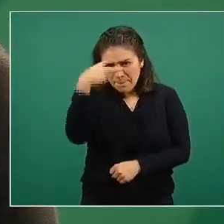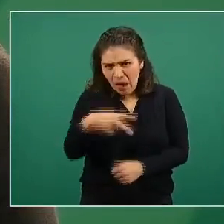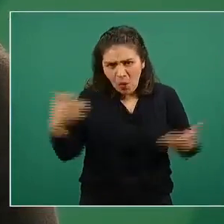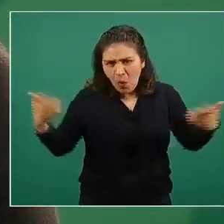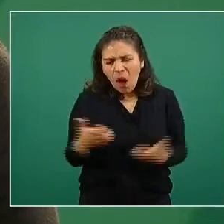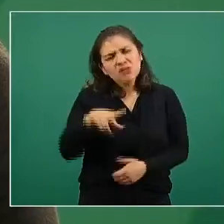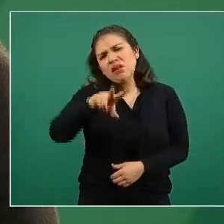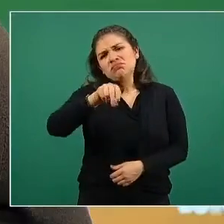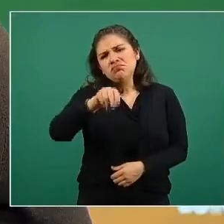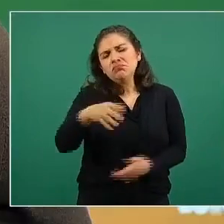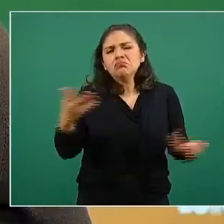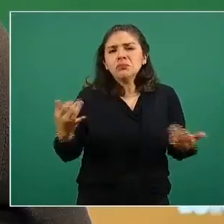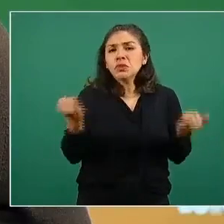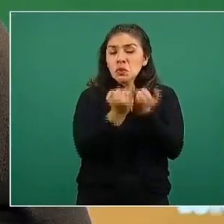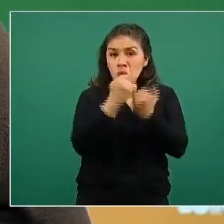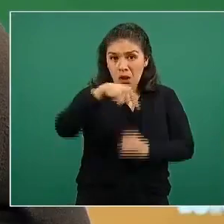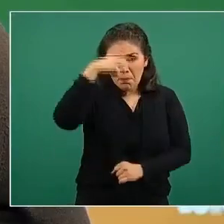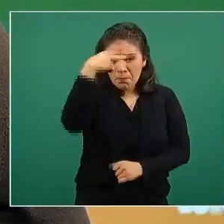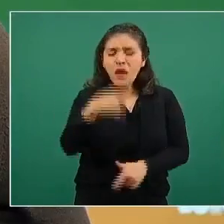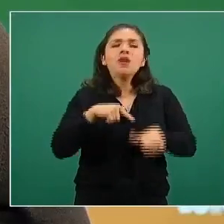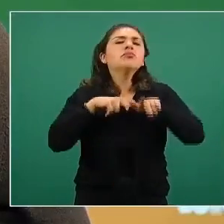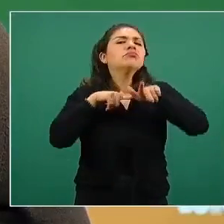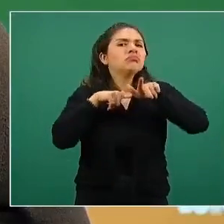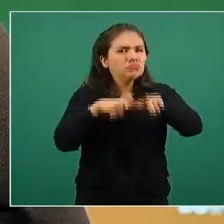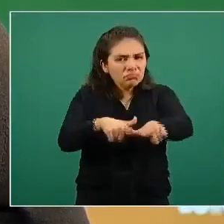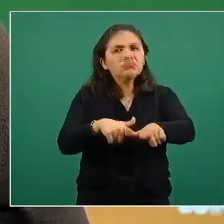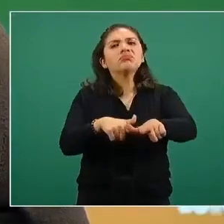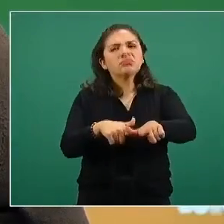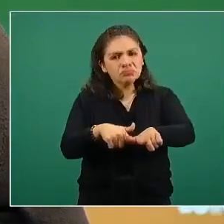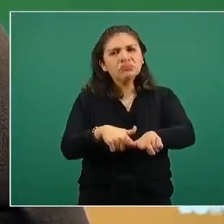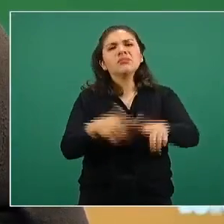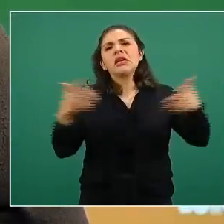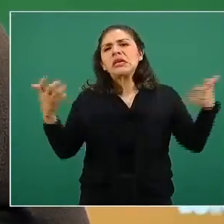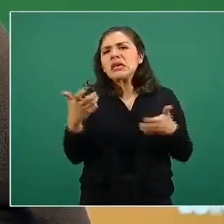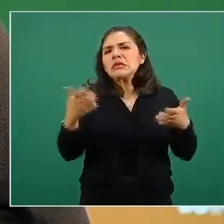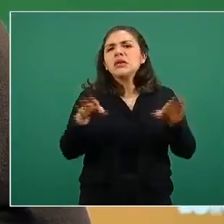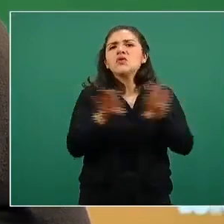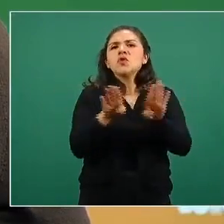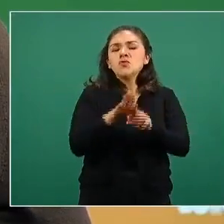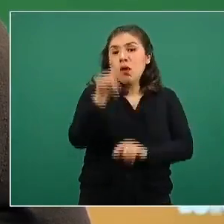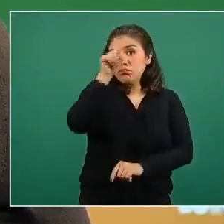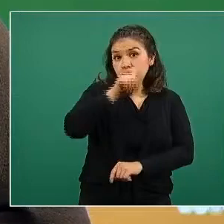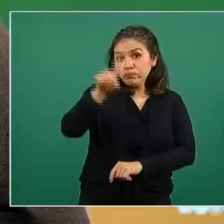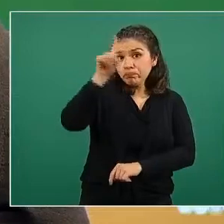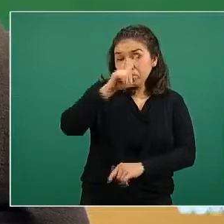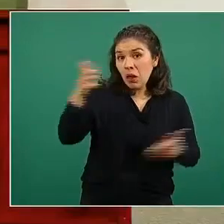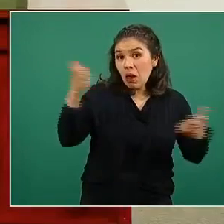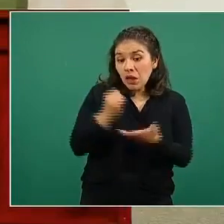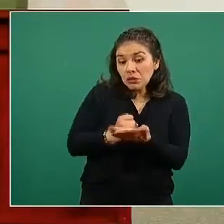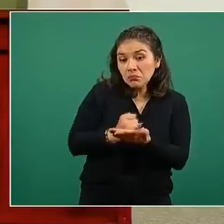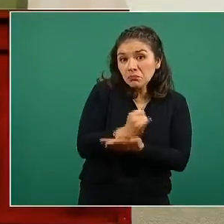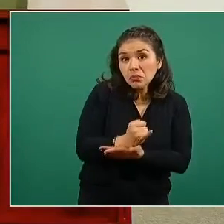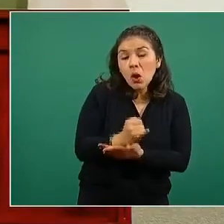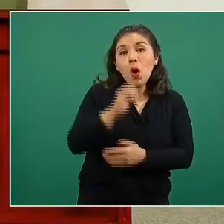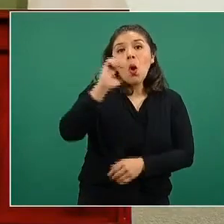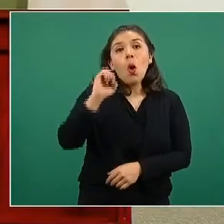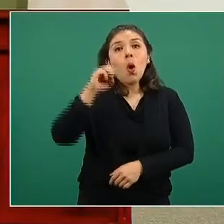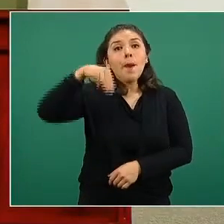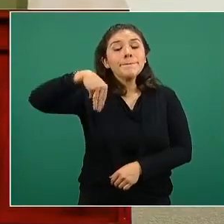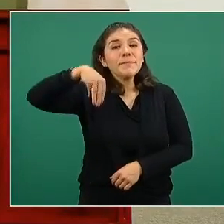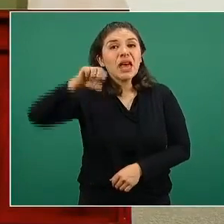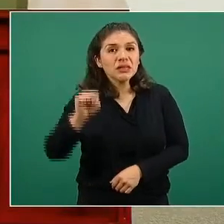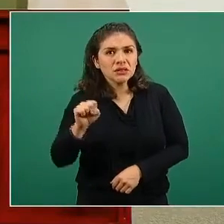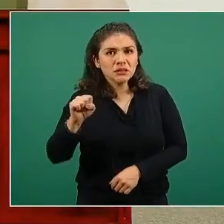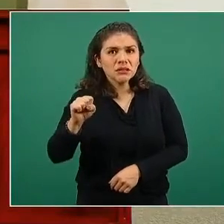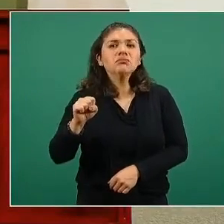aplique. De hecho, México continúa siguiendo las recomendaciones que ha emitido siempre la Organización Mundial de la